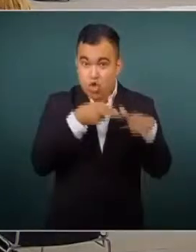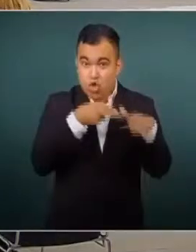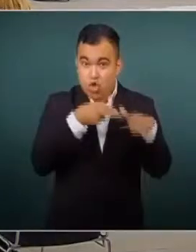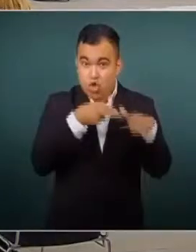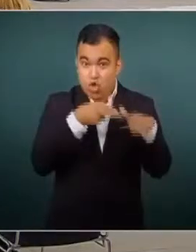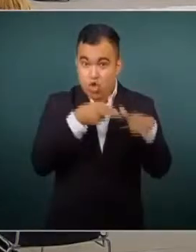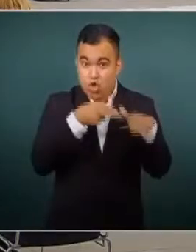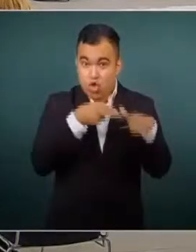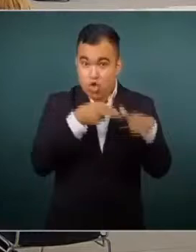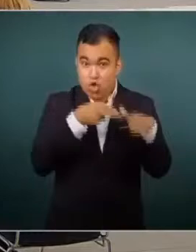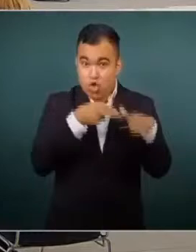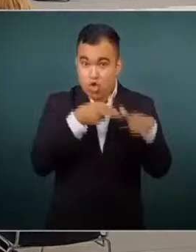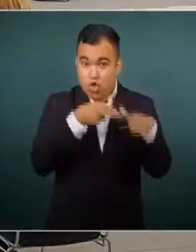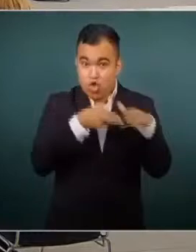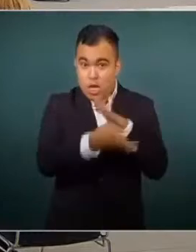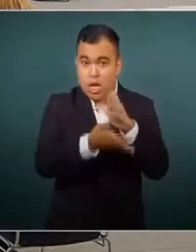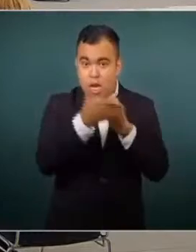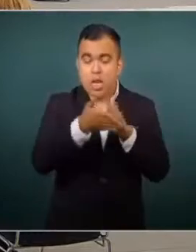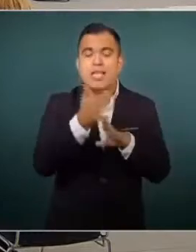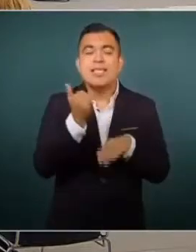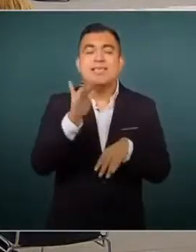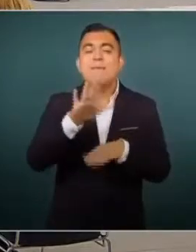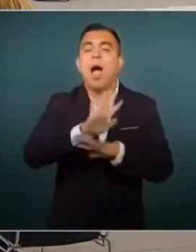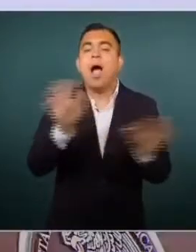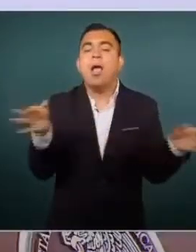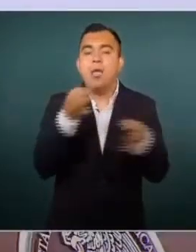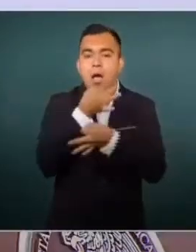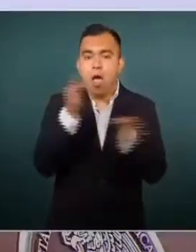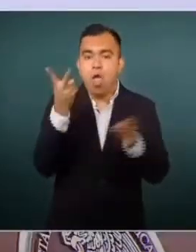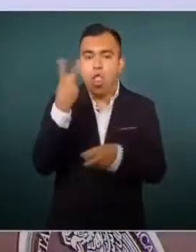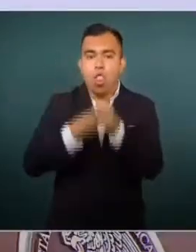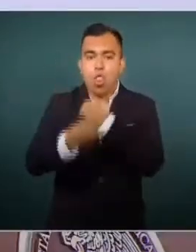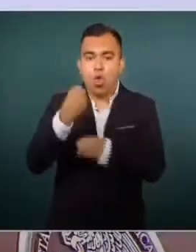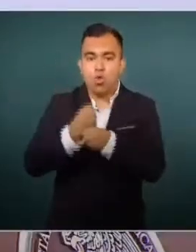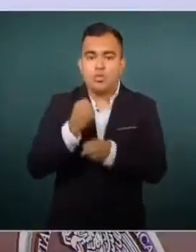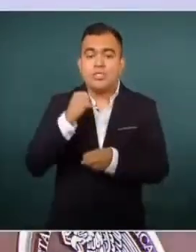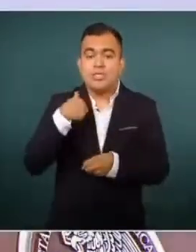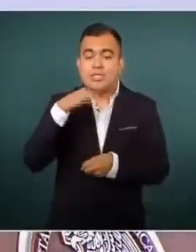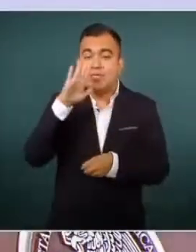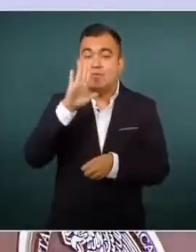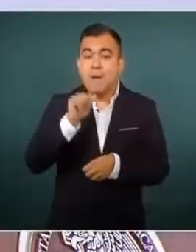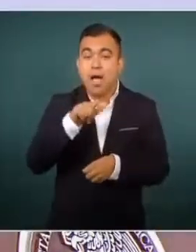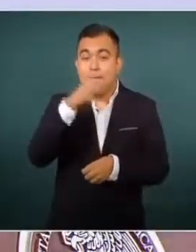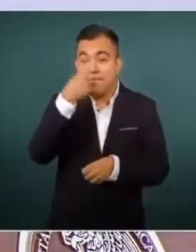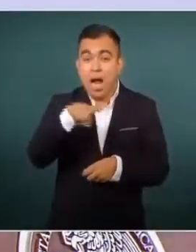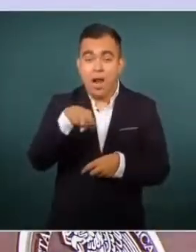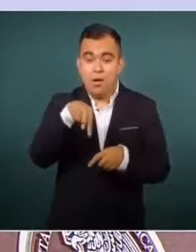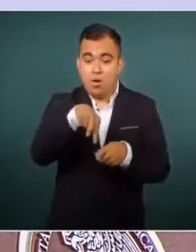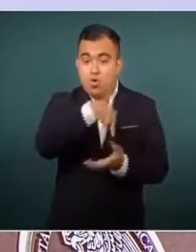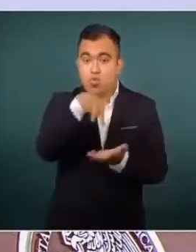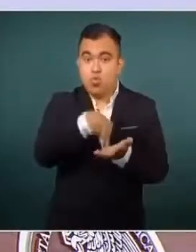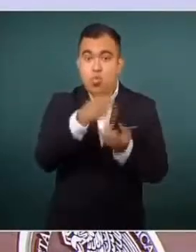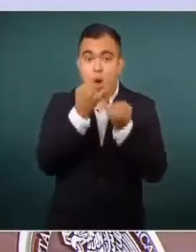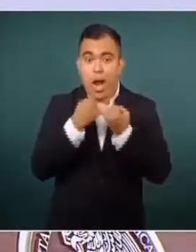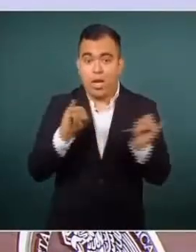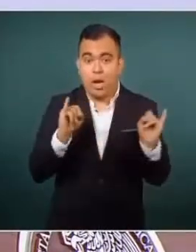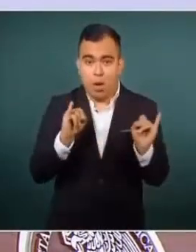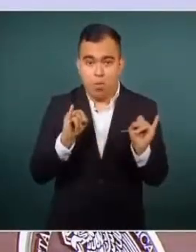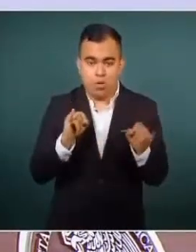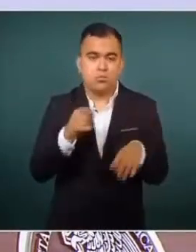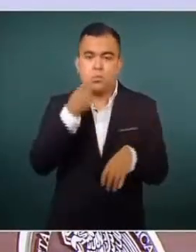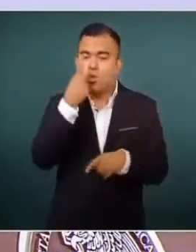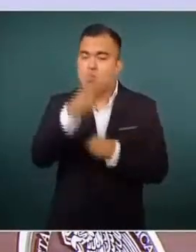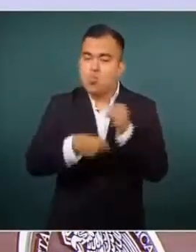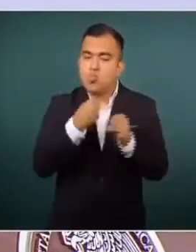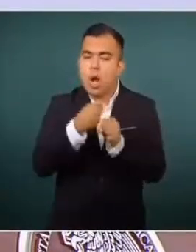place. So this I can't wait to see it. Desde hace 2 años como terminada, ya inclusive van a poner la placa de inauguración y llevamos pues 1 año